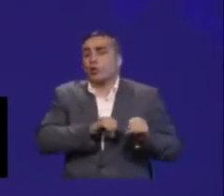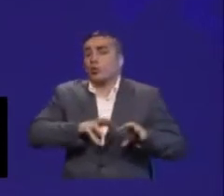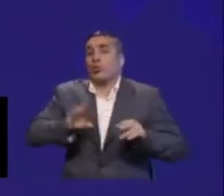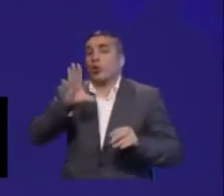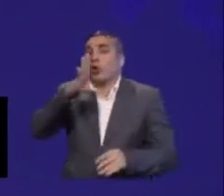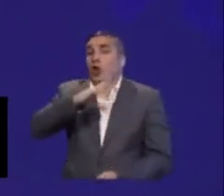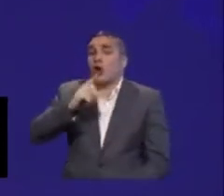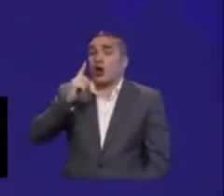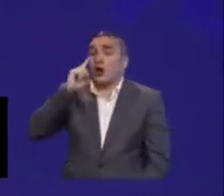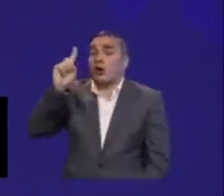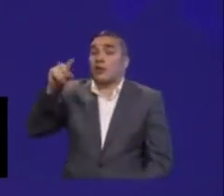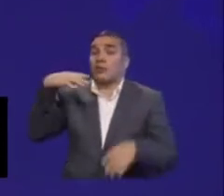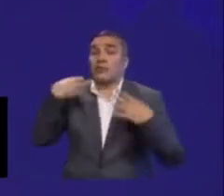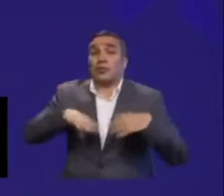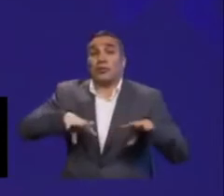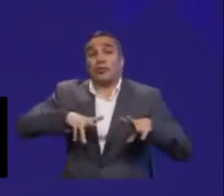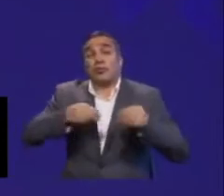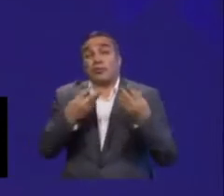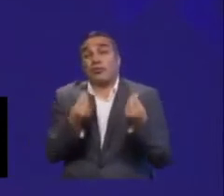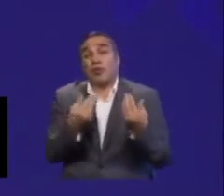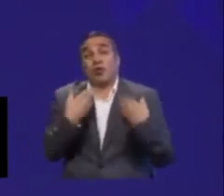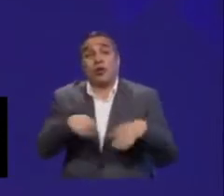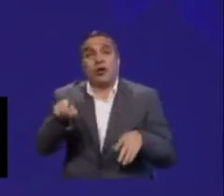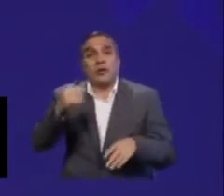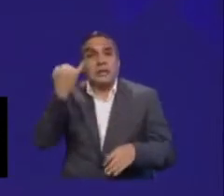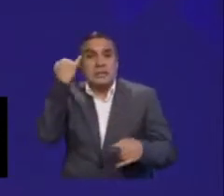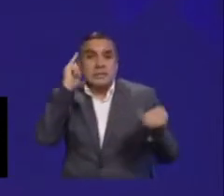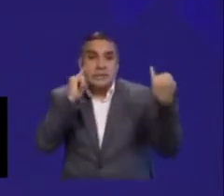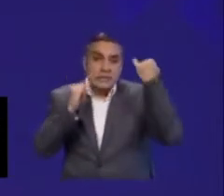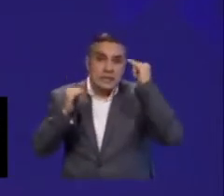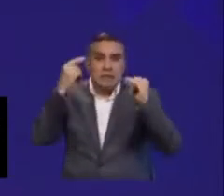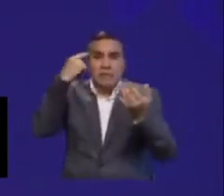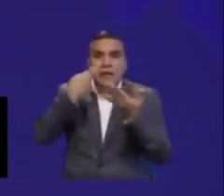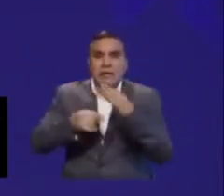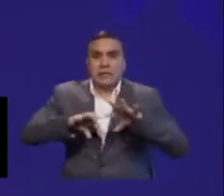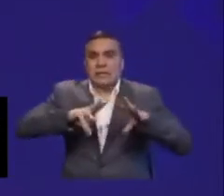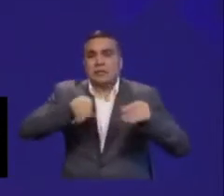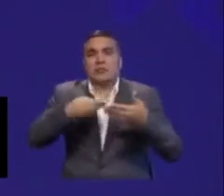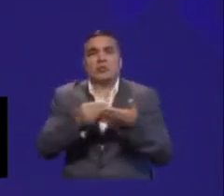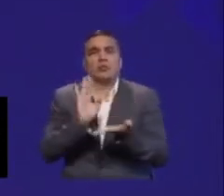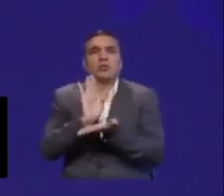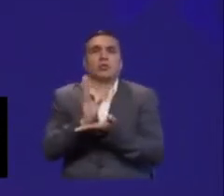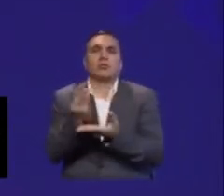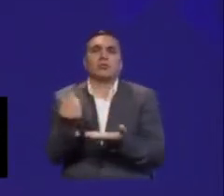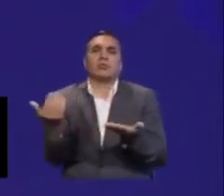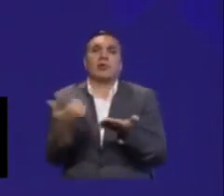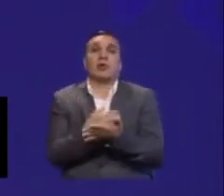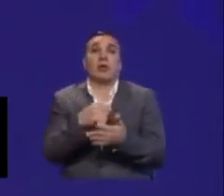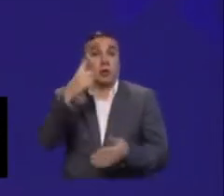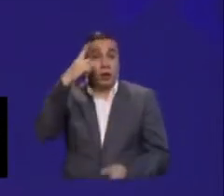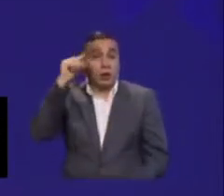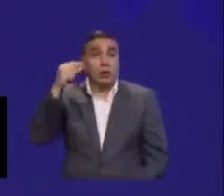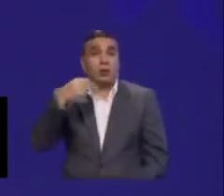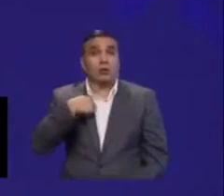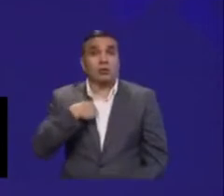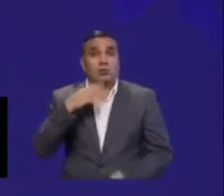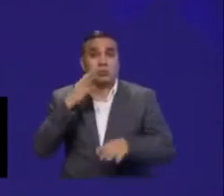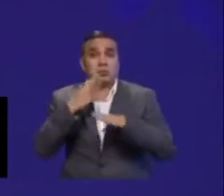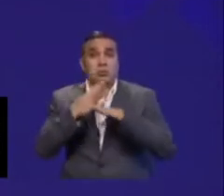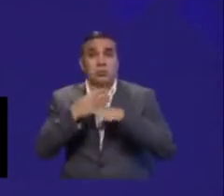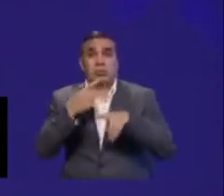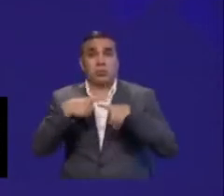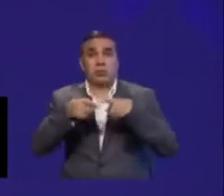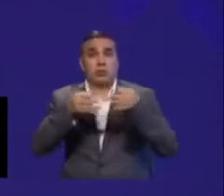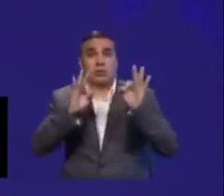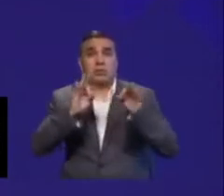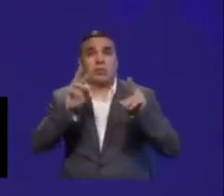correísmo, que armó todo un sistema para atracar los recursos de la seguridad social. Y el candidato Lasso y yo me he referido en diversas